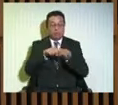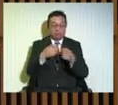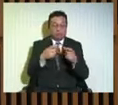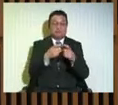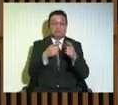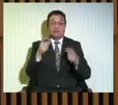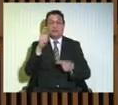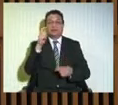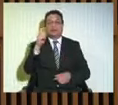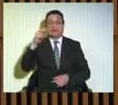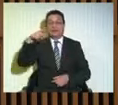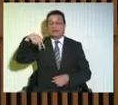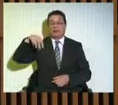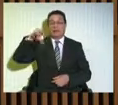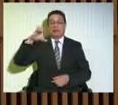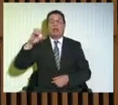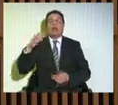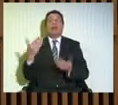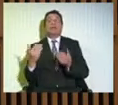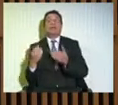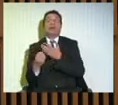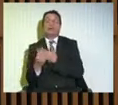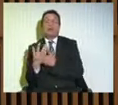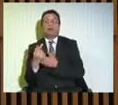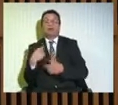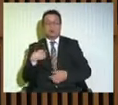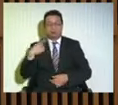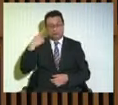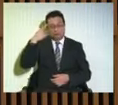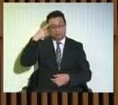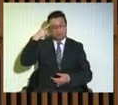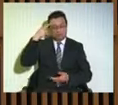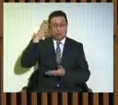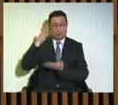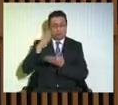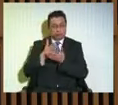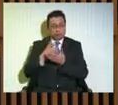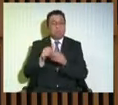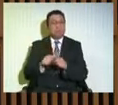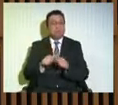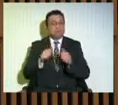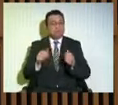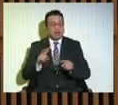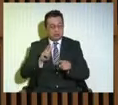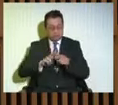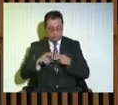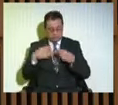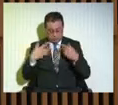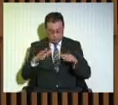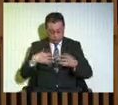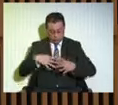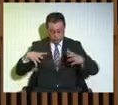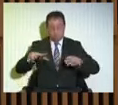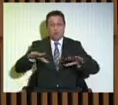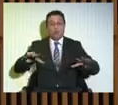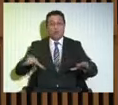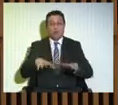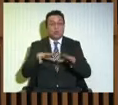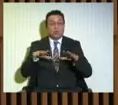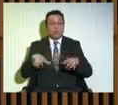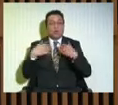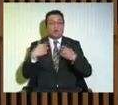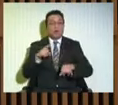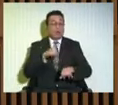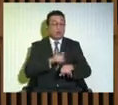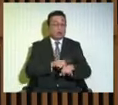requieren reponer una TNE, y hemos decidido ir un paso más allá. Habíamos hecho tremendo esfuerzo para que el tiempo